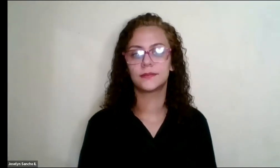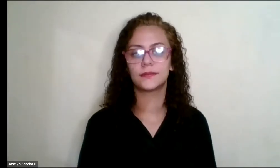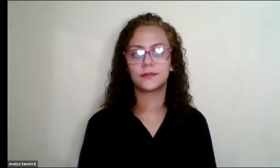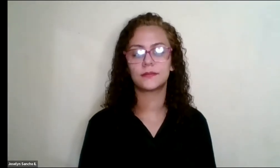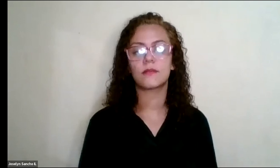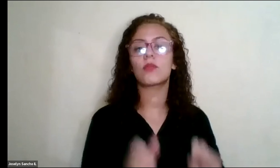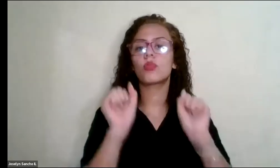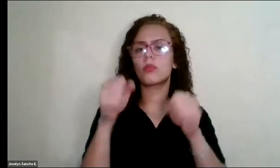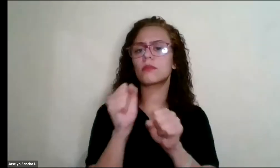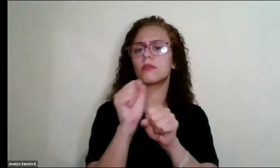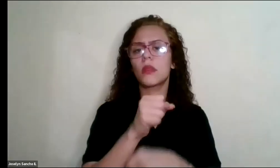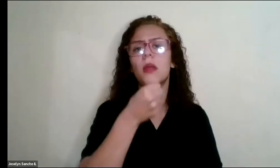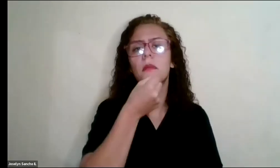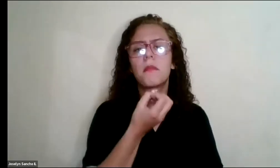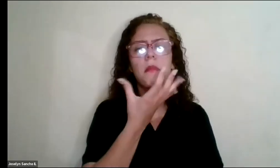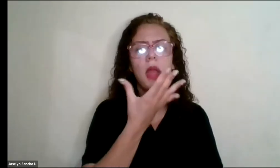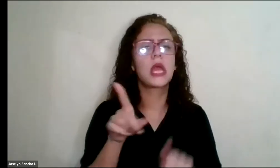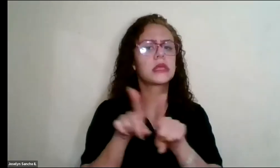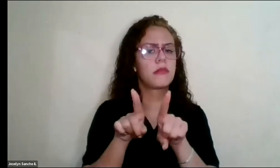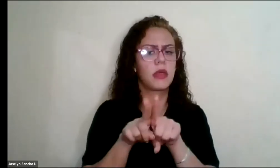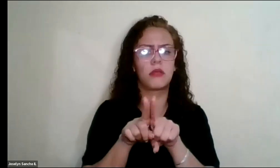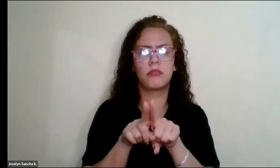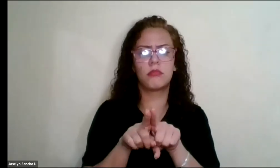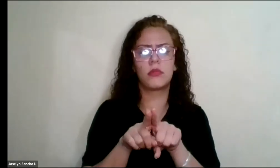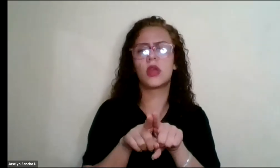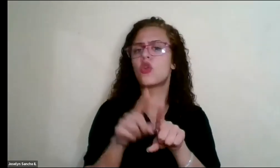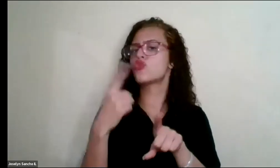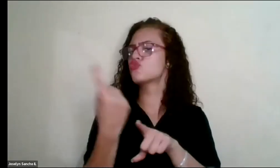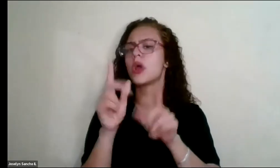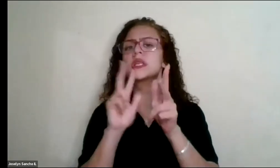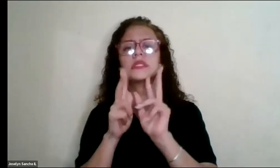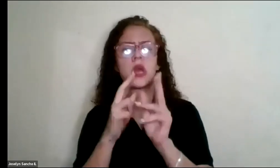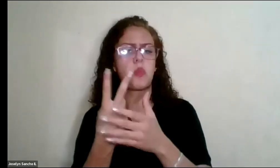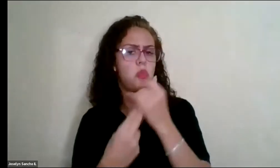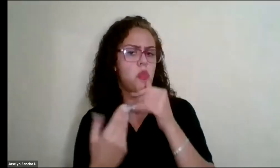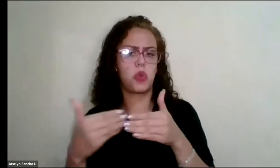Pueden hacerlo abriendo los micrófonos también, no solamente en el chat.